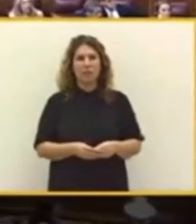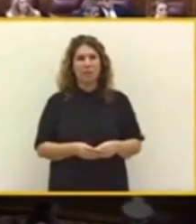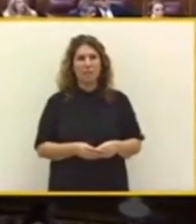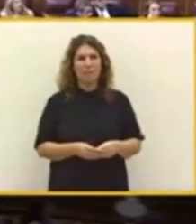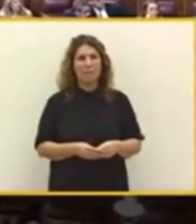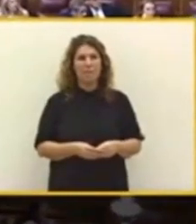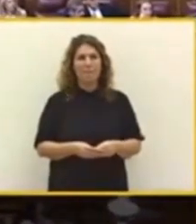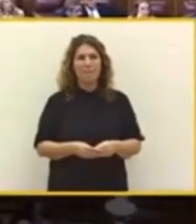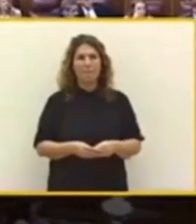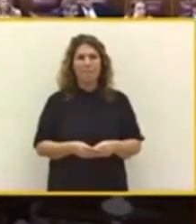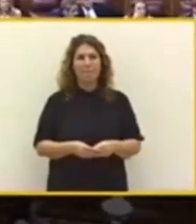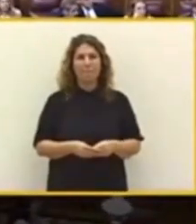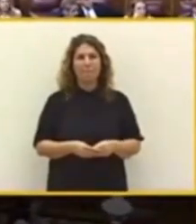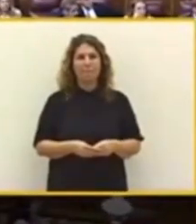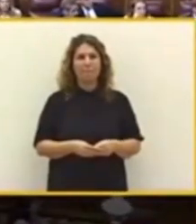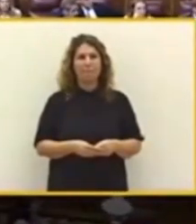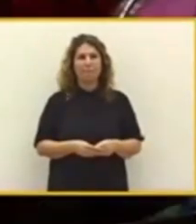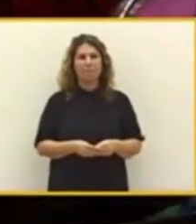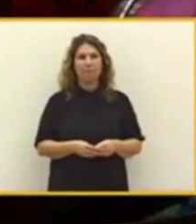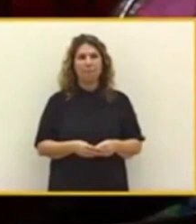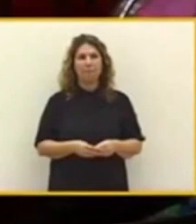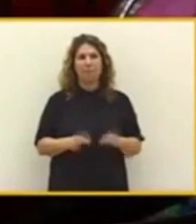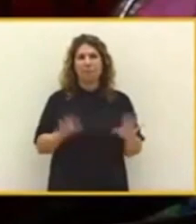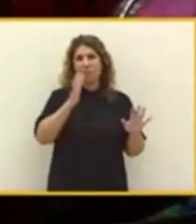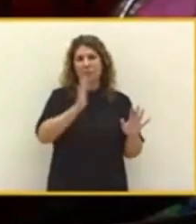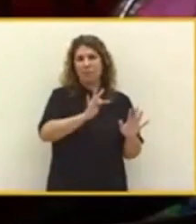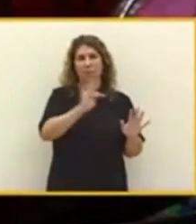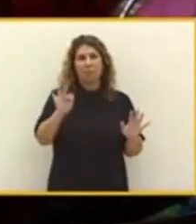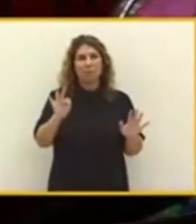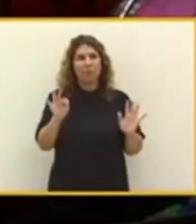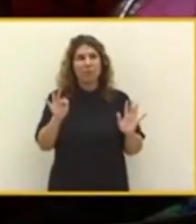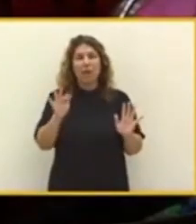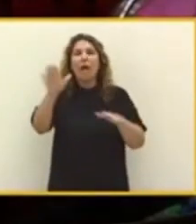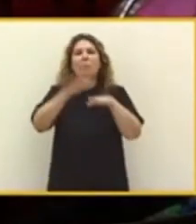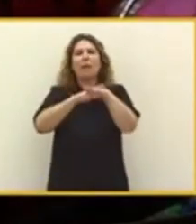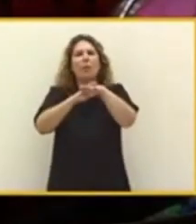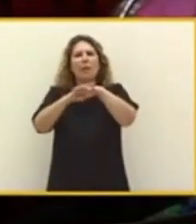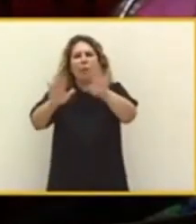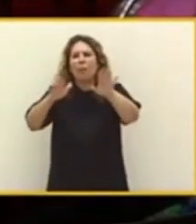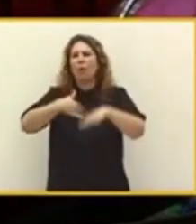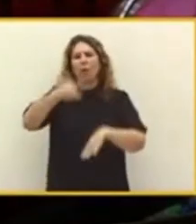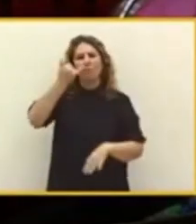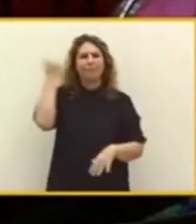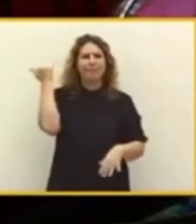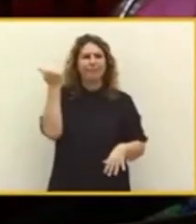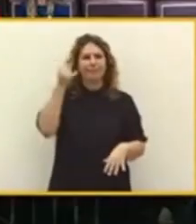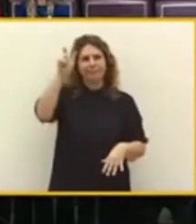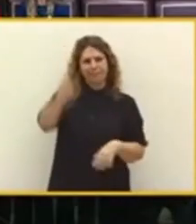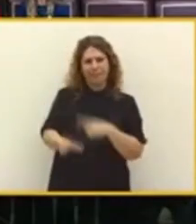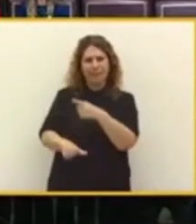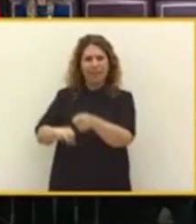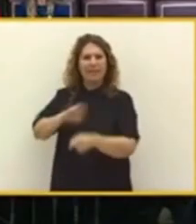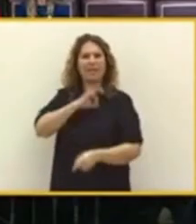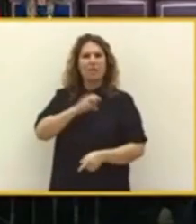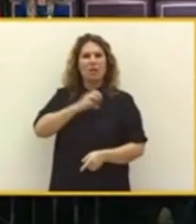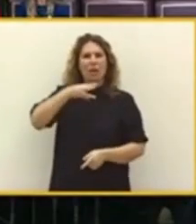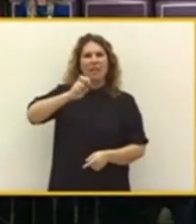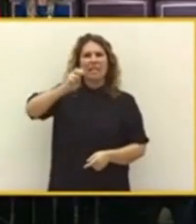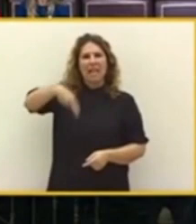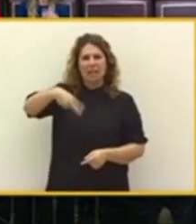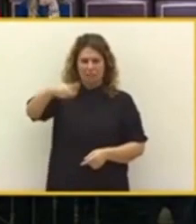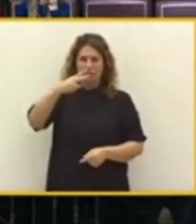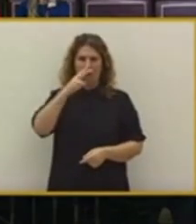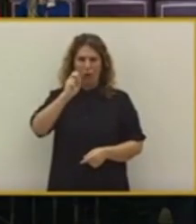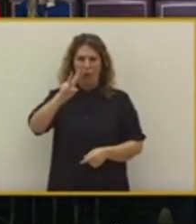pues no les daríamos la palabra sí Ah perdón perdón no la había visto señora Rodríguez de Millán por un tiempo de 12 minutos